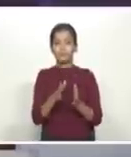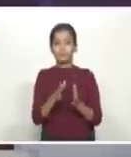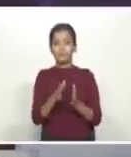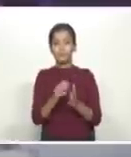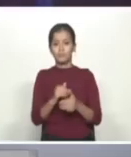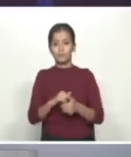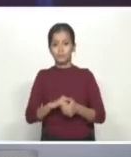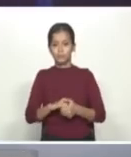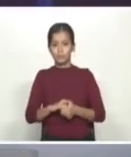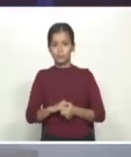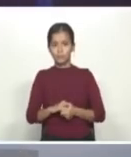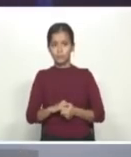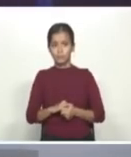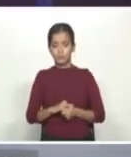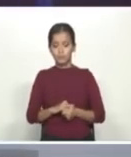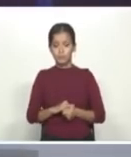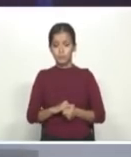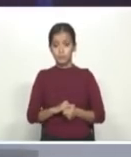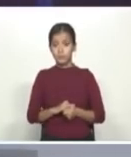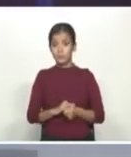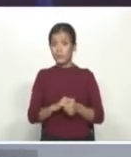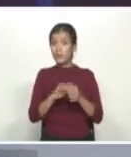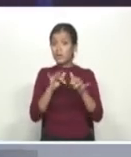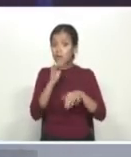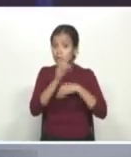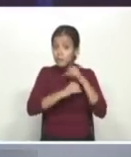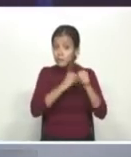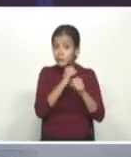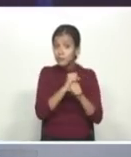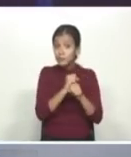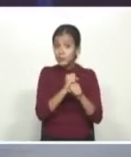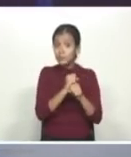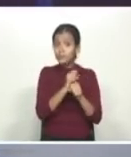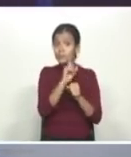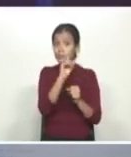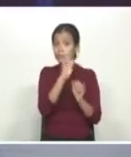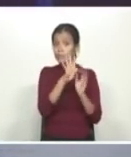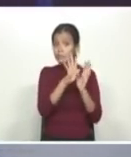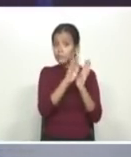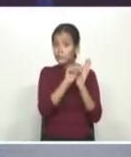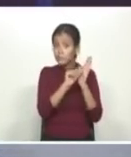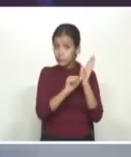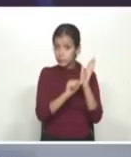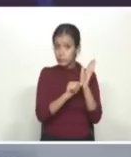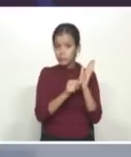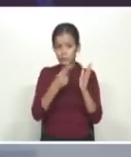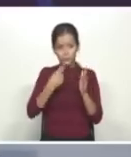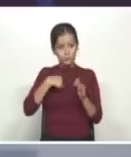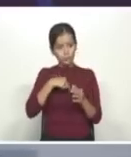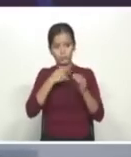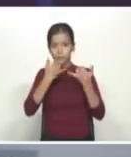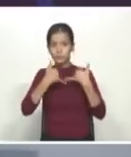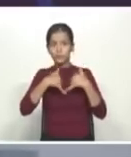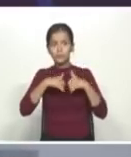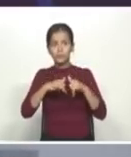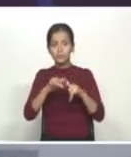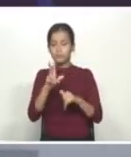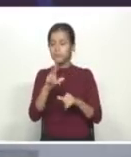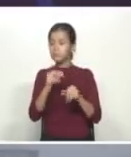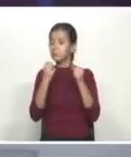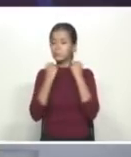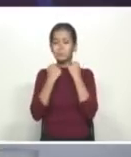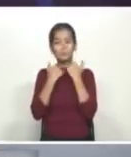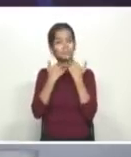que hicieron de él. Si en este año, 4 meses, nosotros continuamos de esta forma, no va a haber campaña